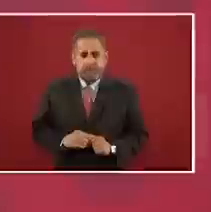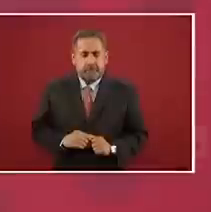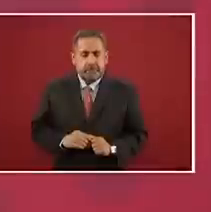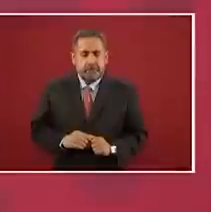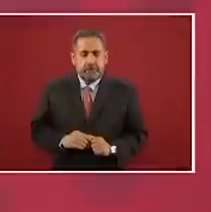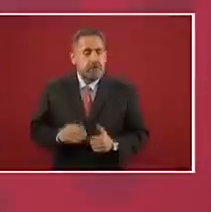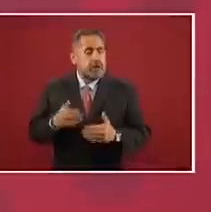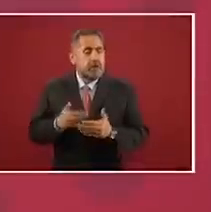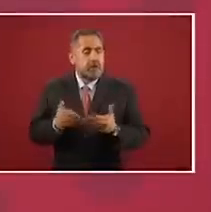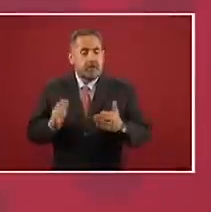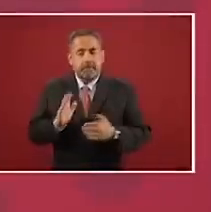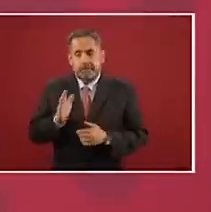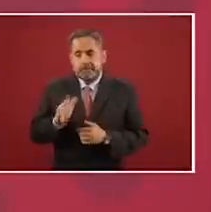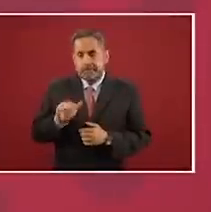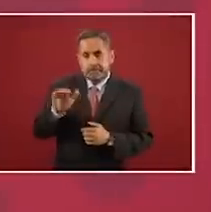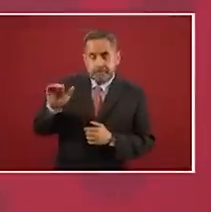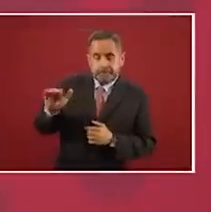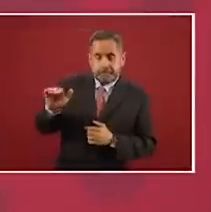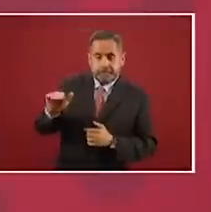solicitó